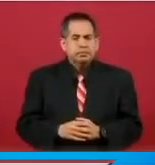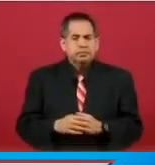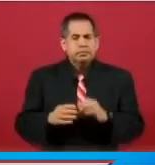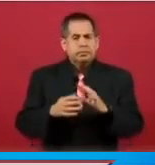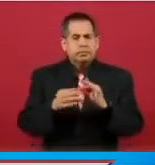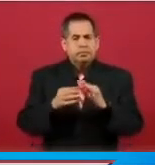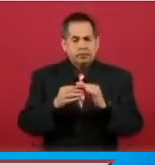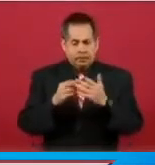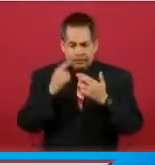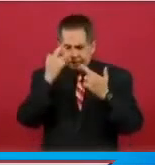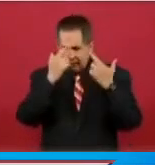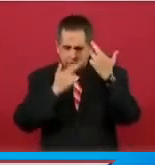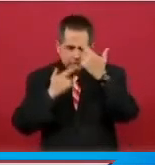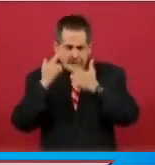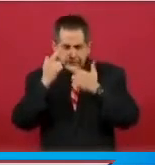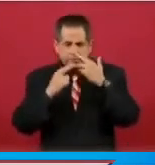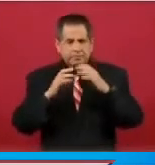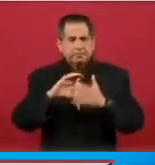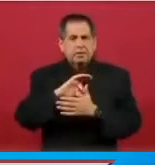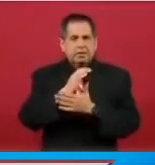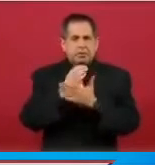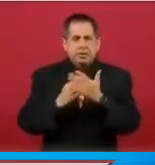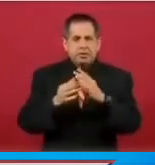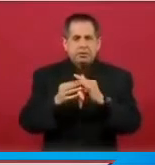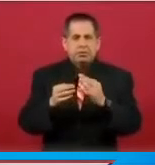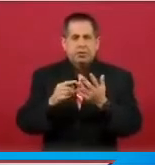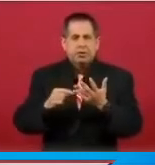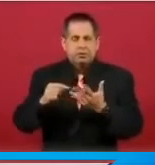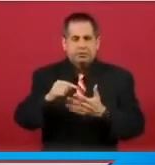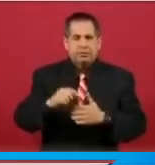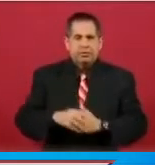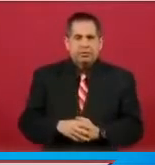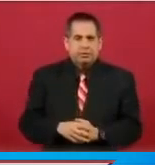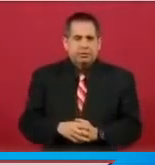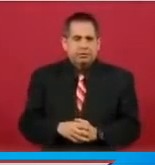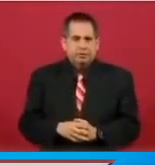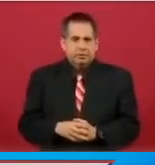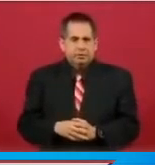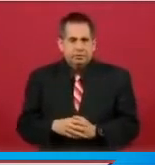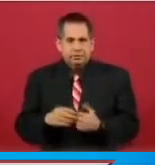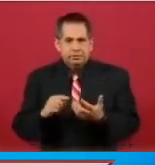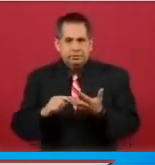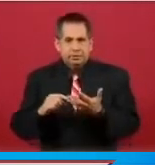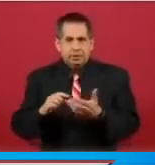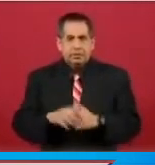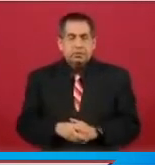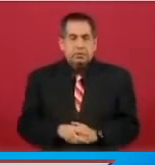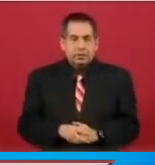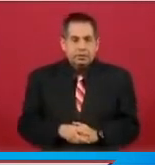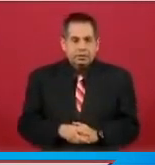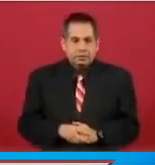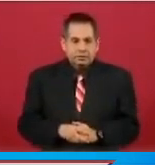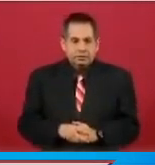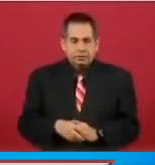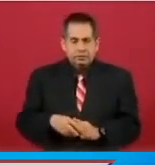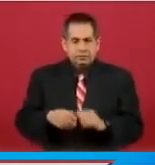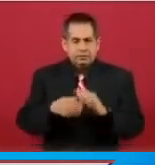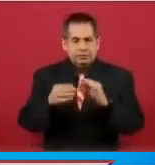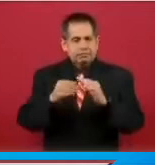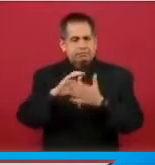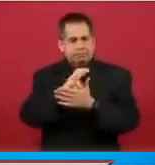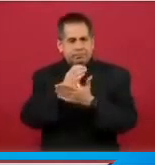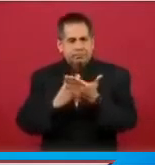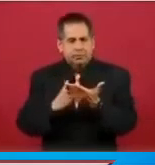revisar los contratos. Se van a revisar los contratos. Hay contratos de energía hasta por 40 años y se darán a